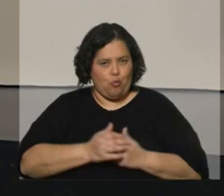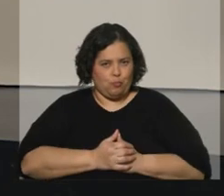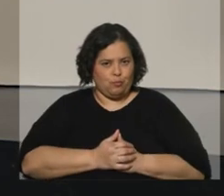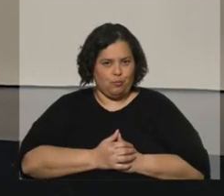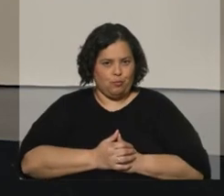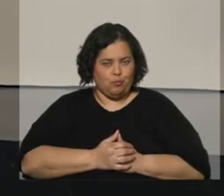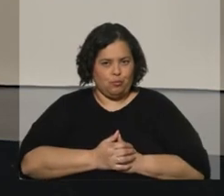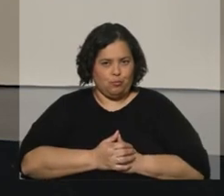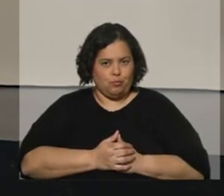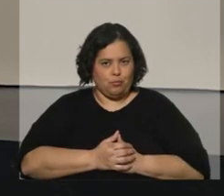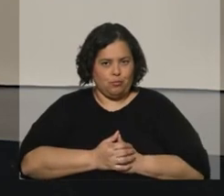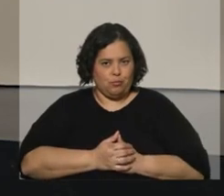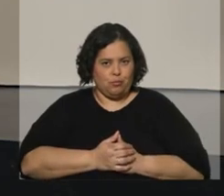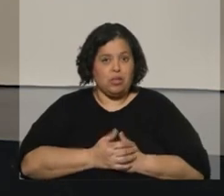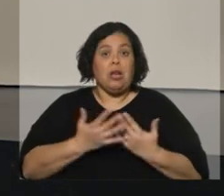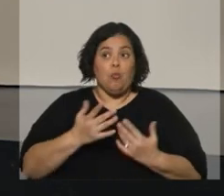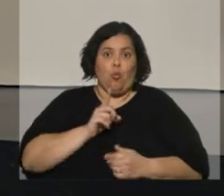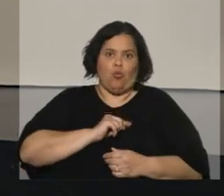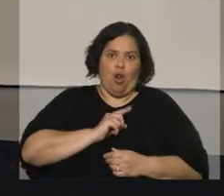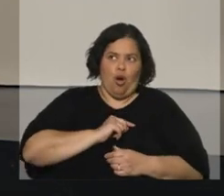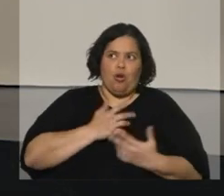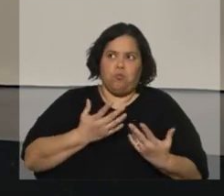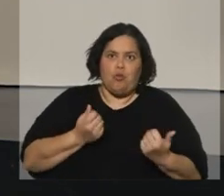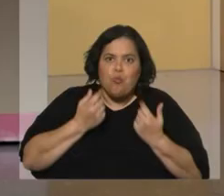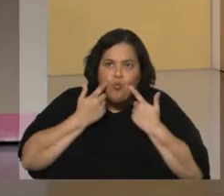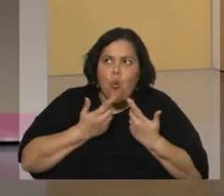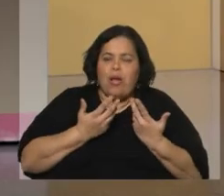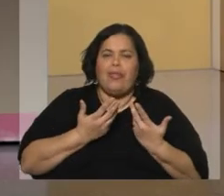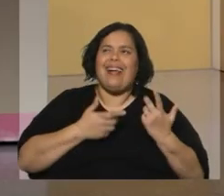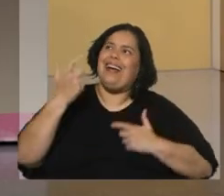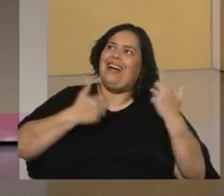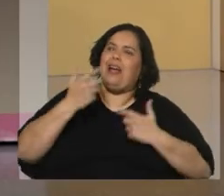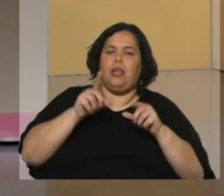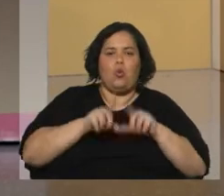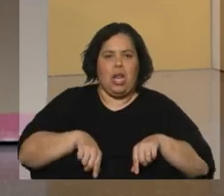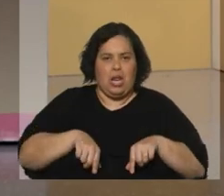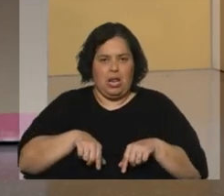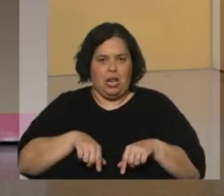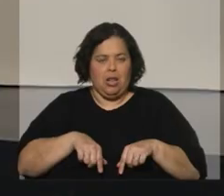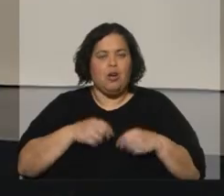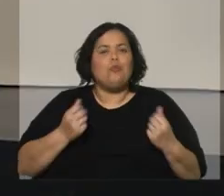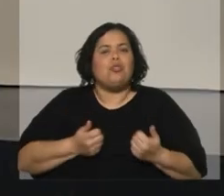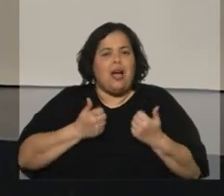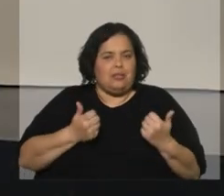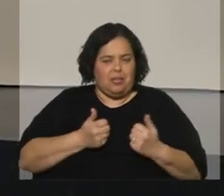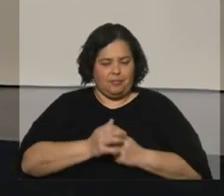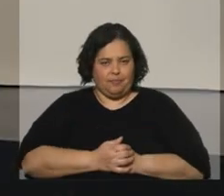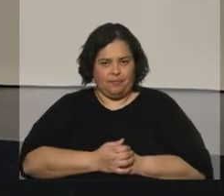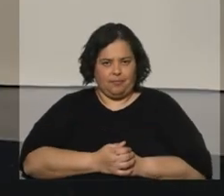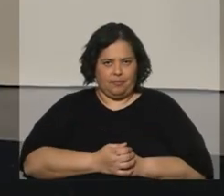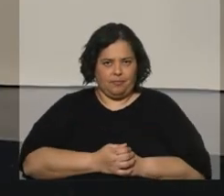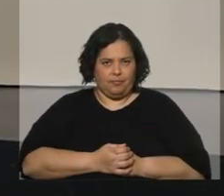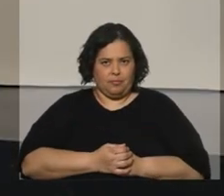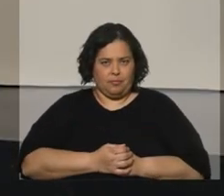recorrerlo es más que un dolor de muela eh más que un esguince es decir este